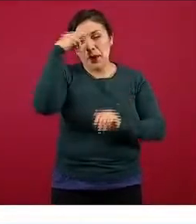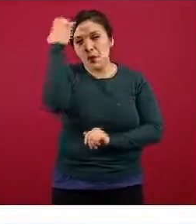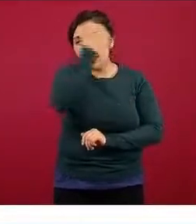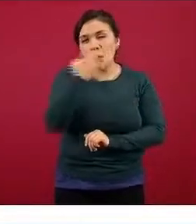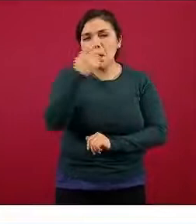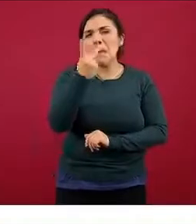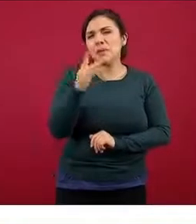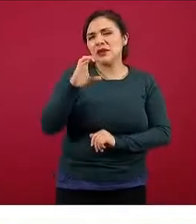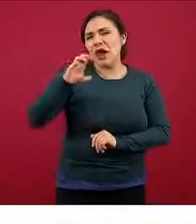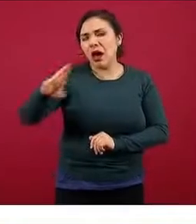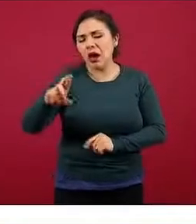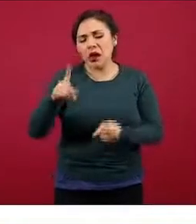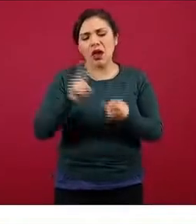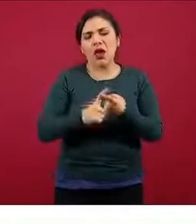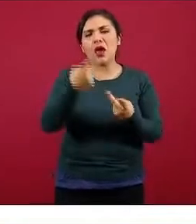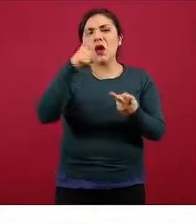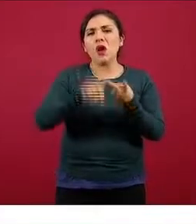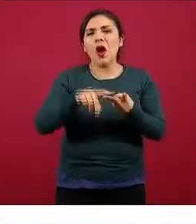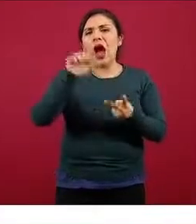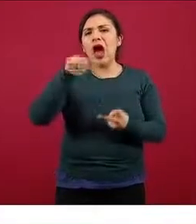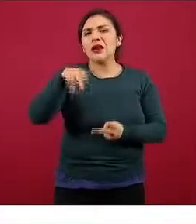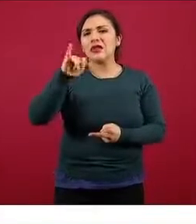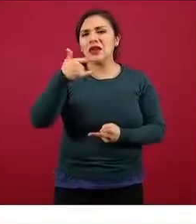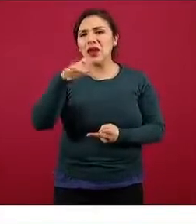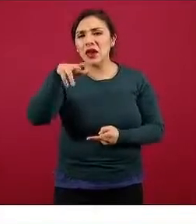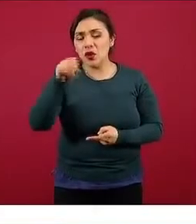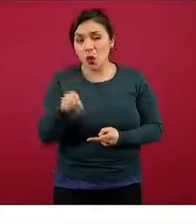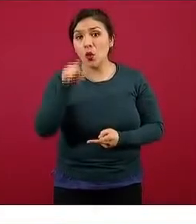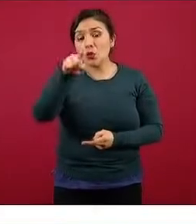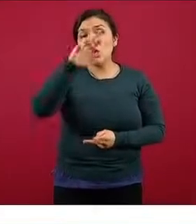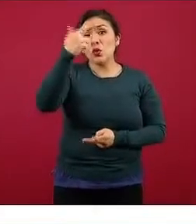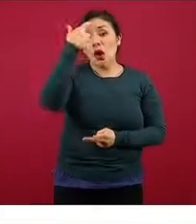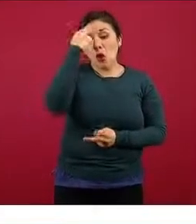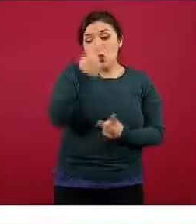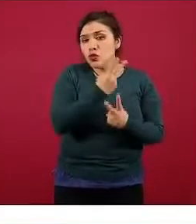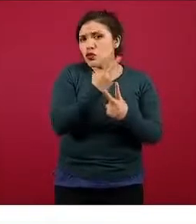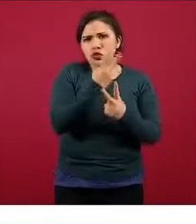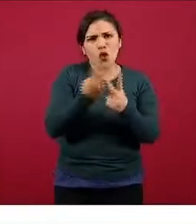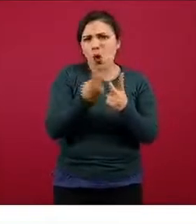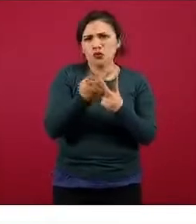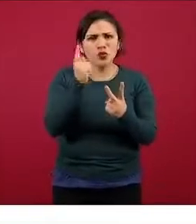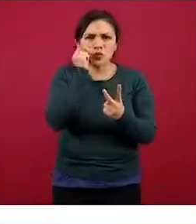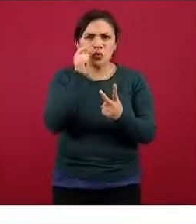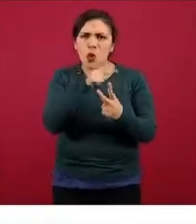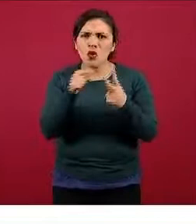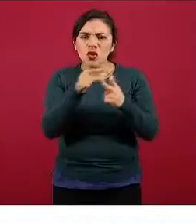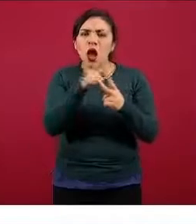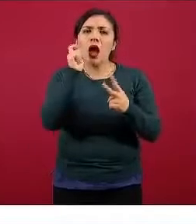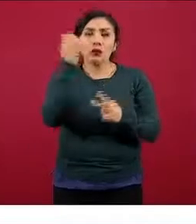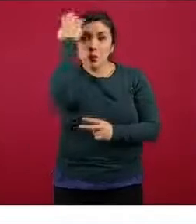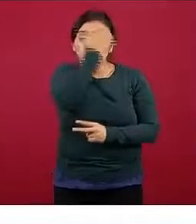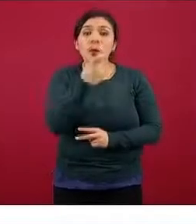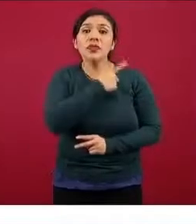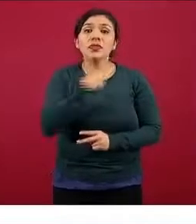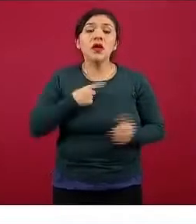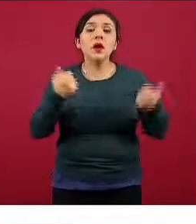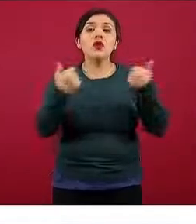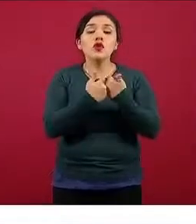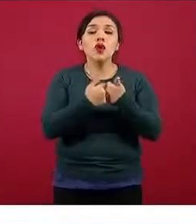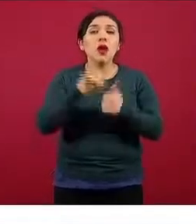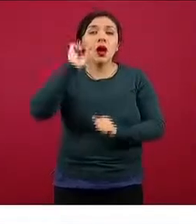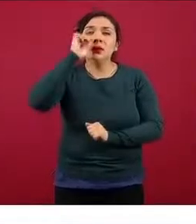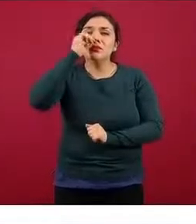por PCR o por las pruebas antigénicas. Recuerden que ambas pruebas son pruebas que se tienen que hacer con